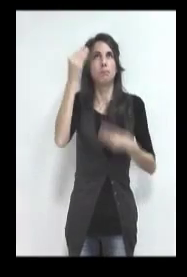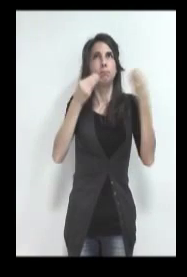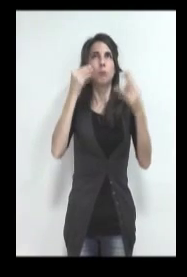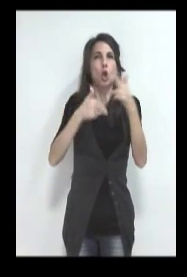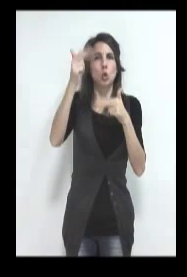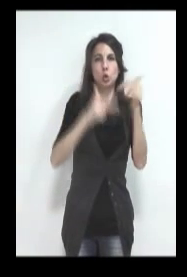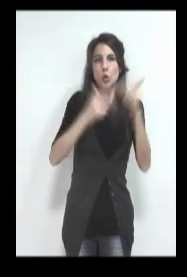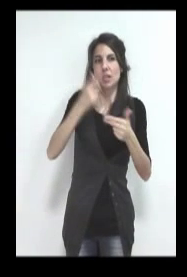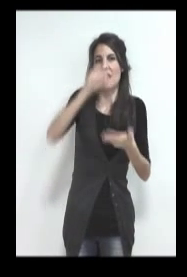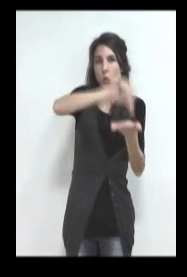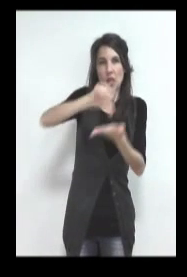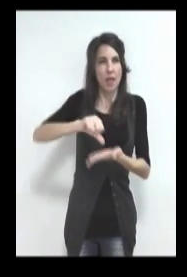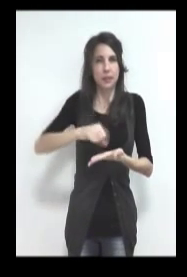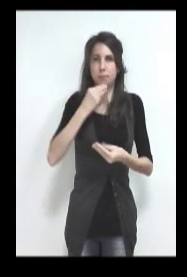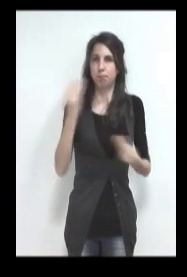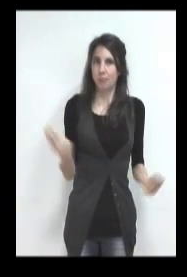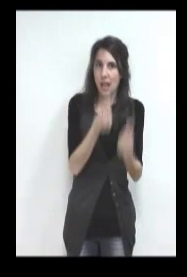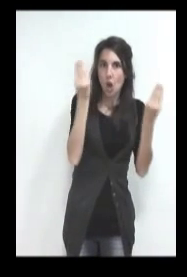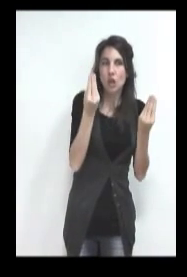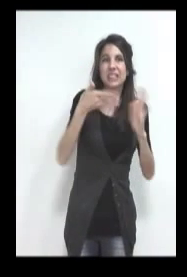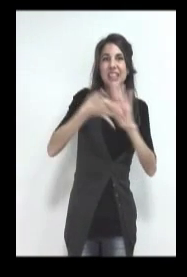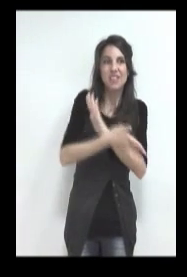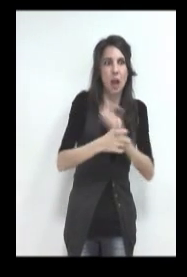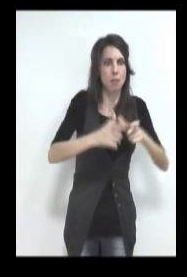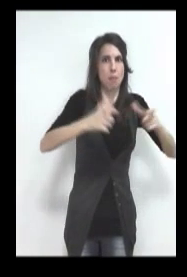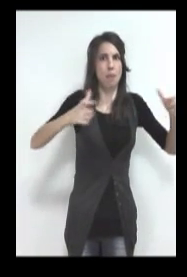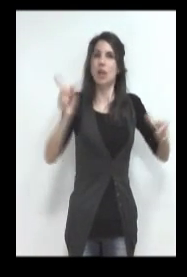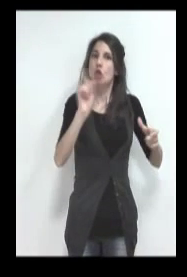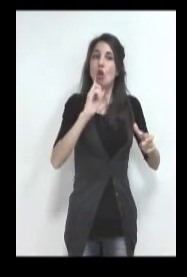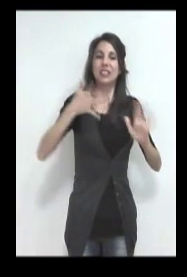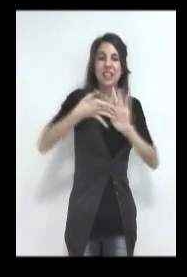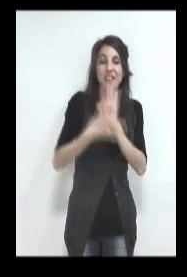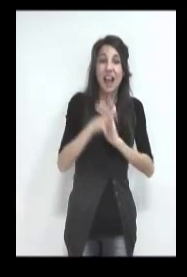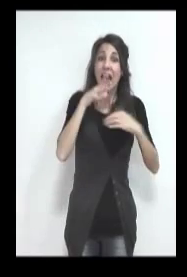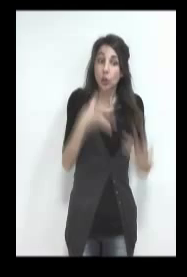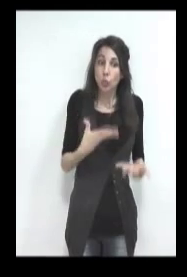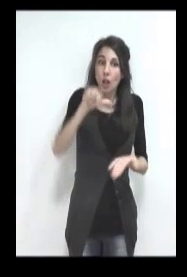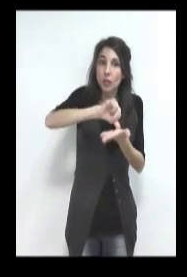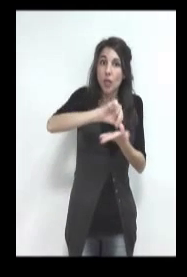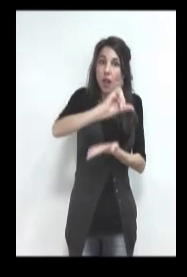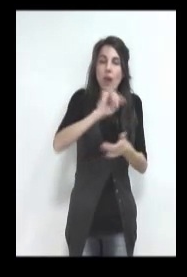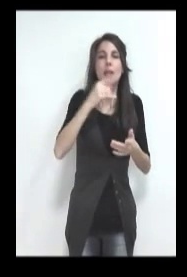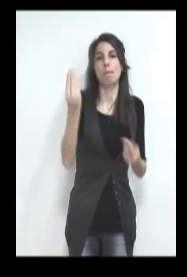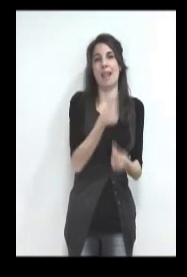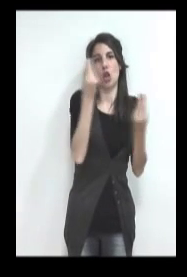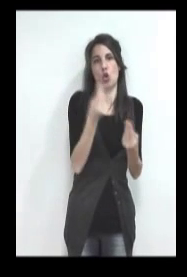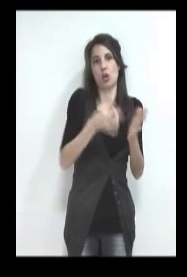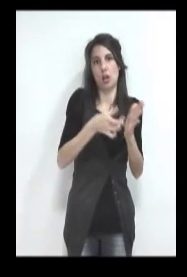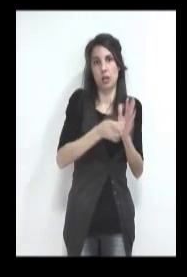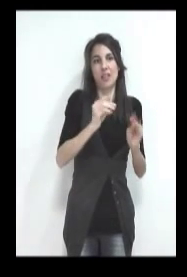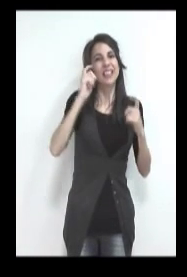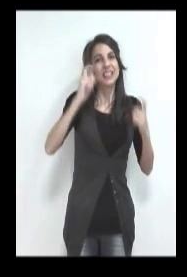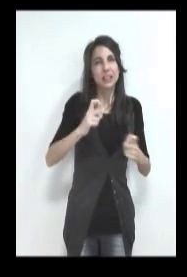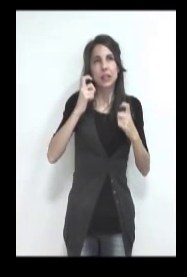mejores ciudades, que no es construir más ciudad, sino mejorar la ya existente, estamos hablando de intentar trasladar